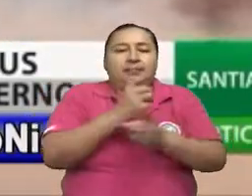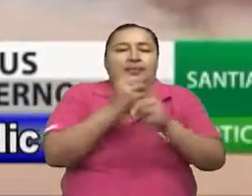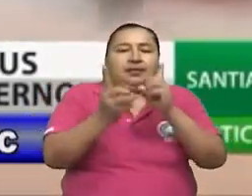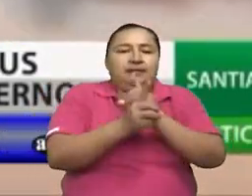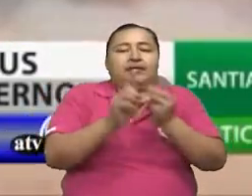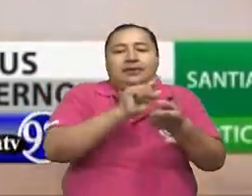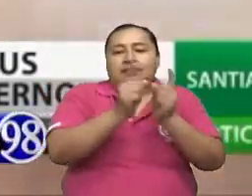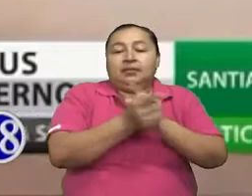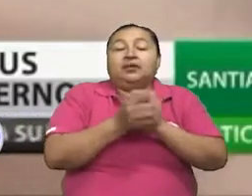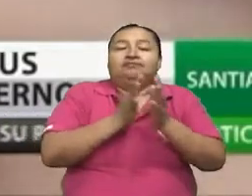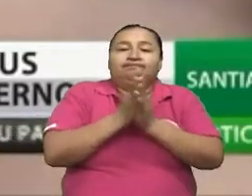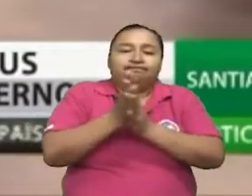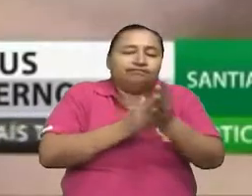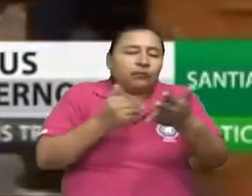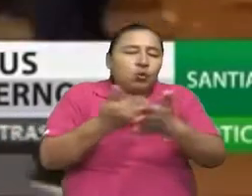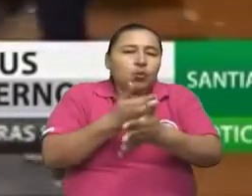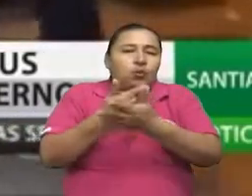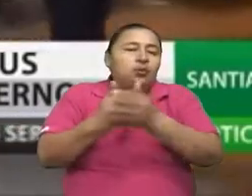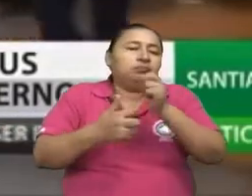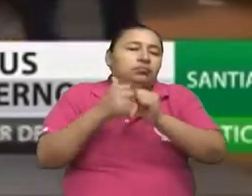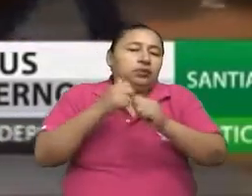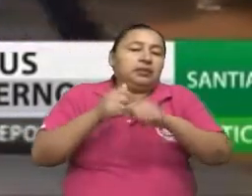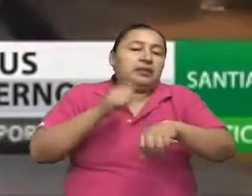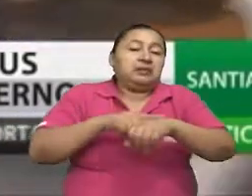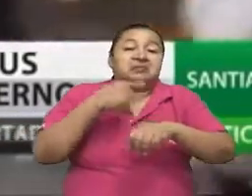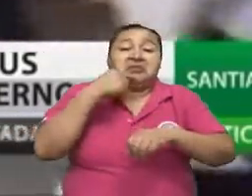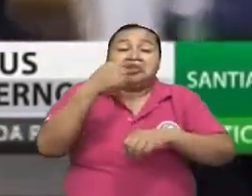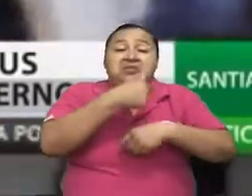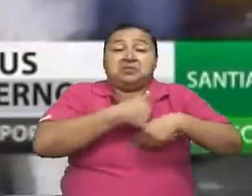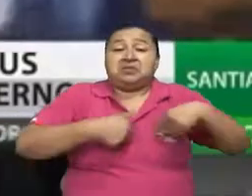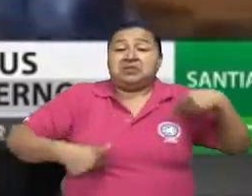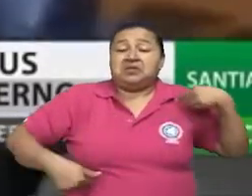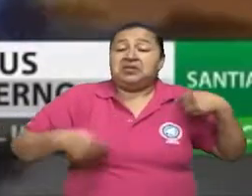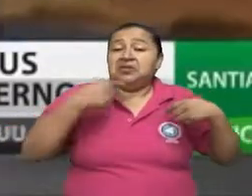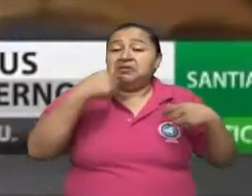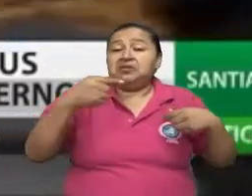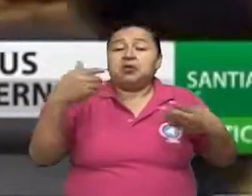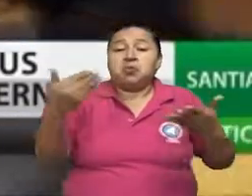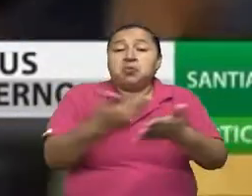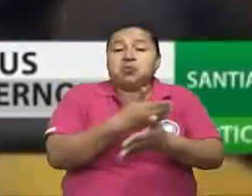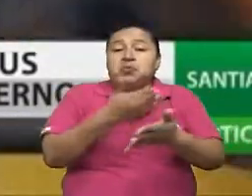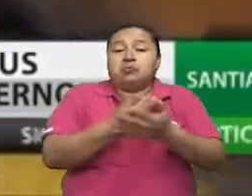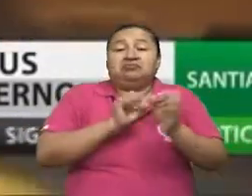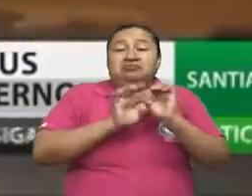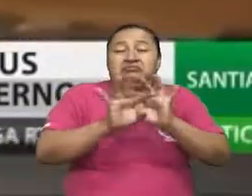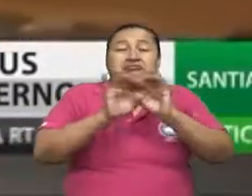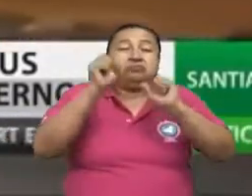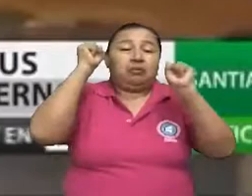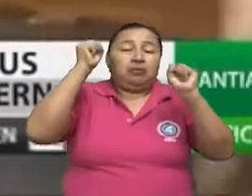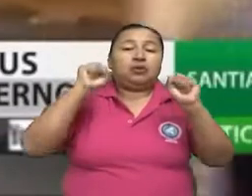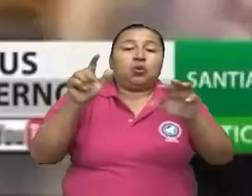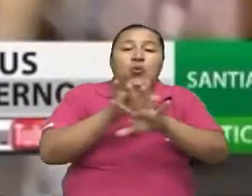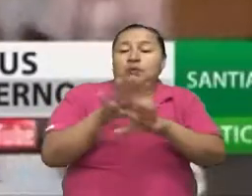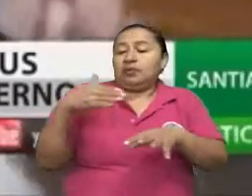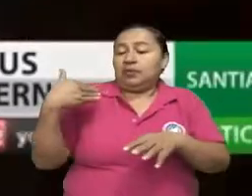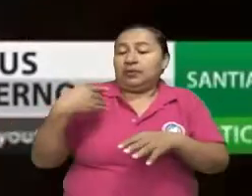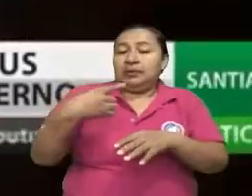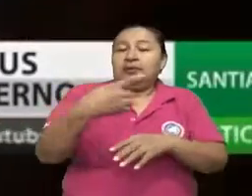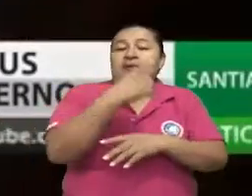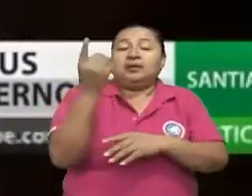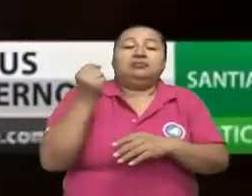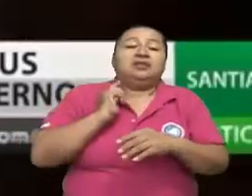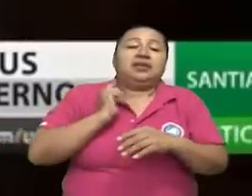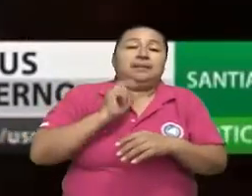para enfrentar estos nuevos desafíos y tiempos, dijo el presidente en referencia a las manifestaciones y protestas de los últimos días que dejaron